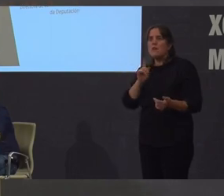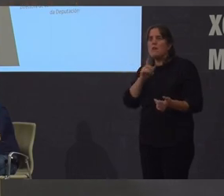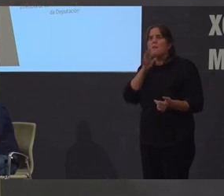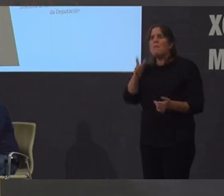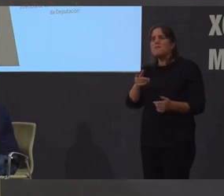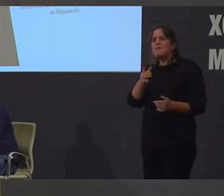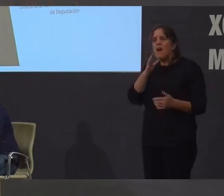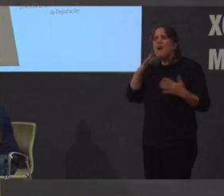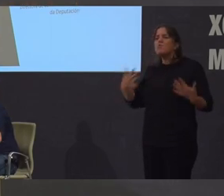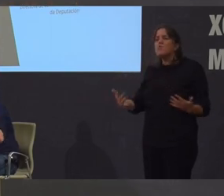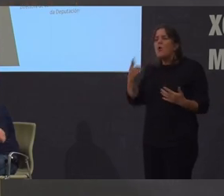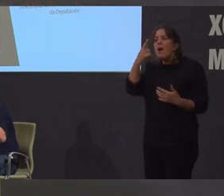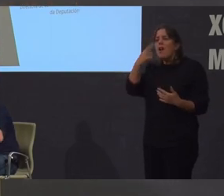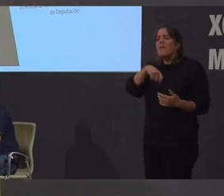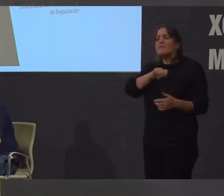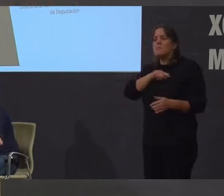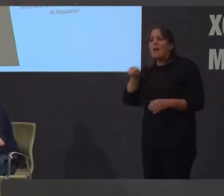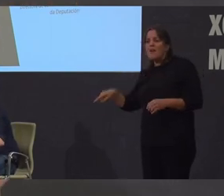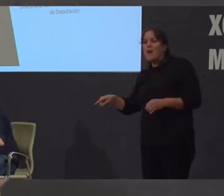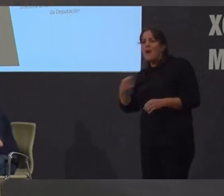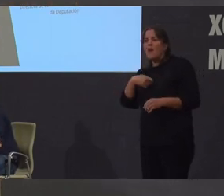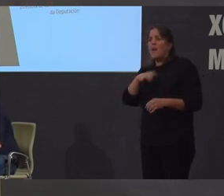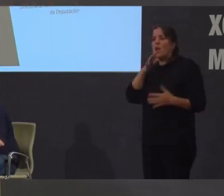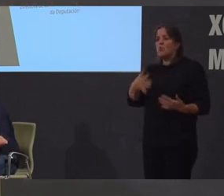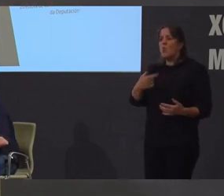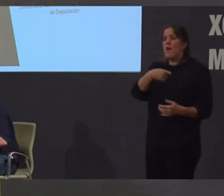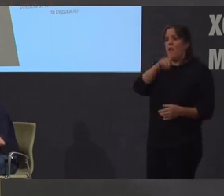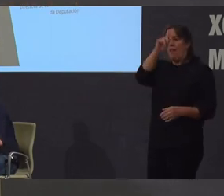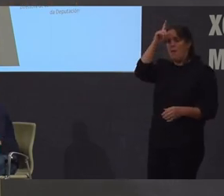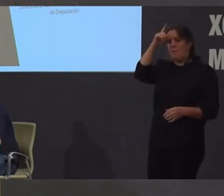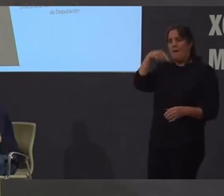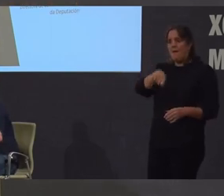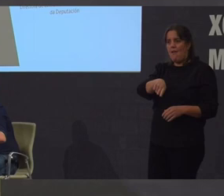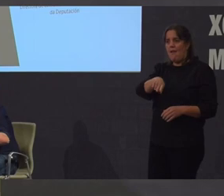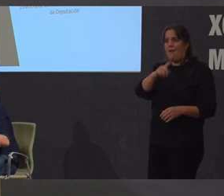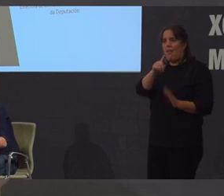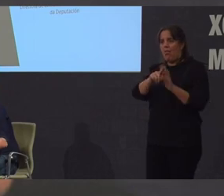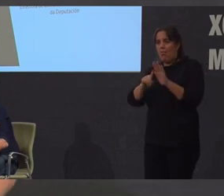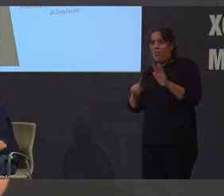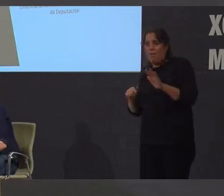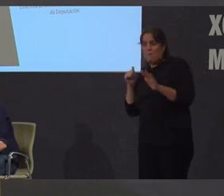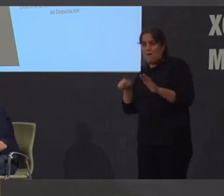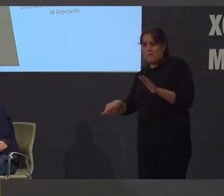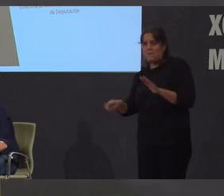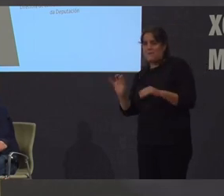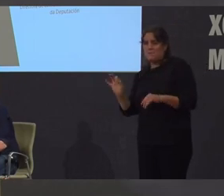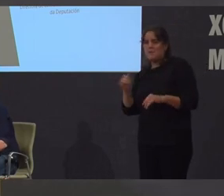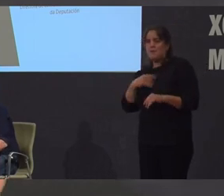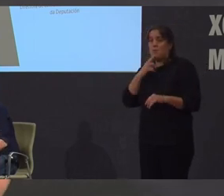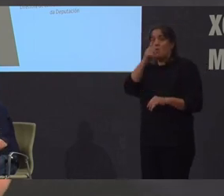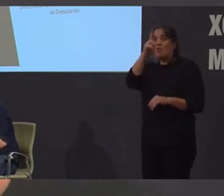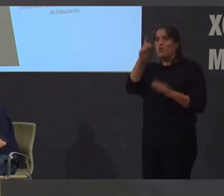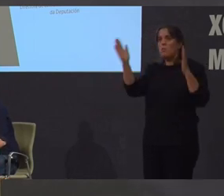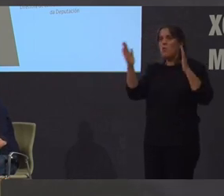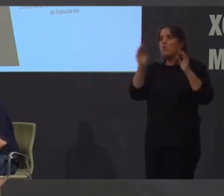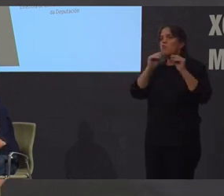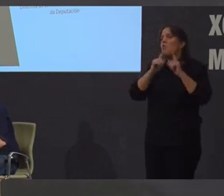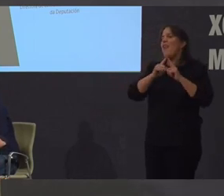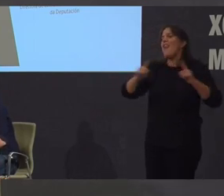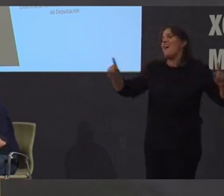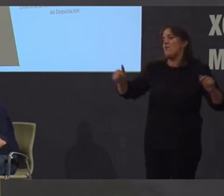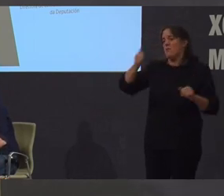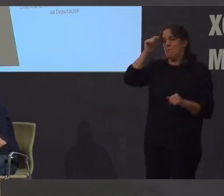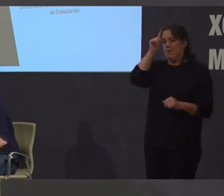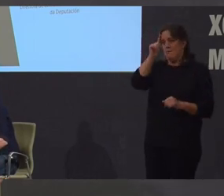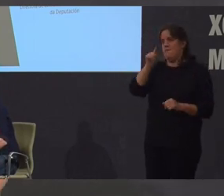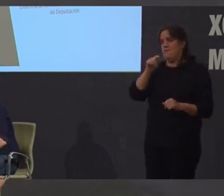qué ocurre en España ahora. Es decir, vamos más atrasados, sí, es cierto, pero es que ellos han tenido un proceso también más largo. De hecho,